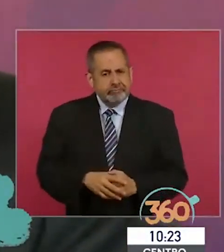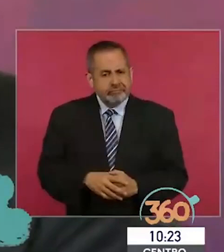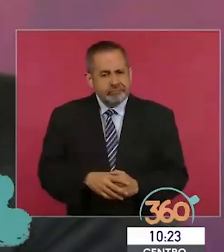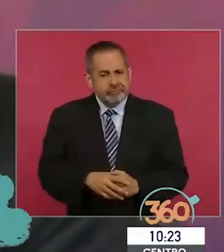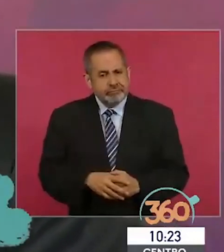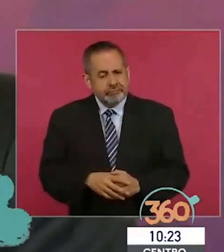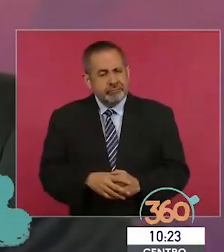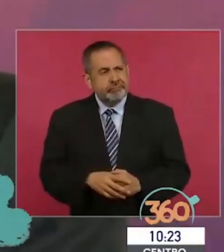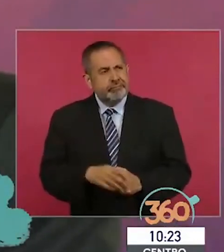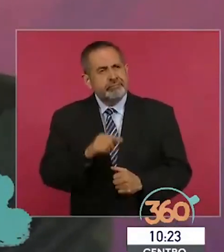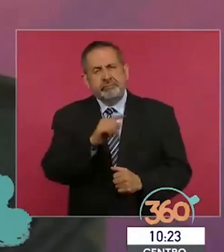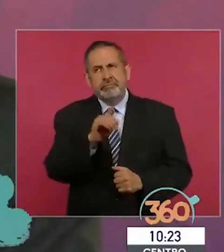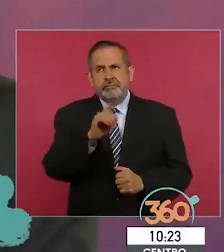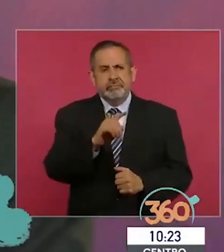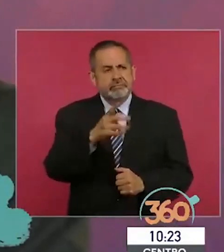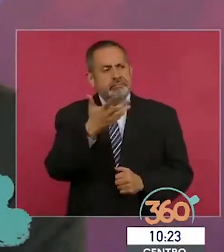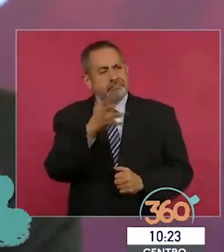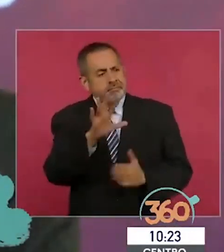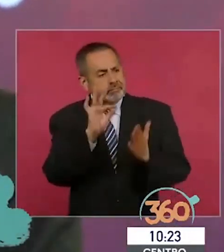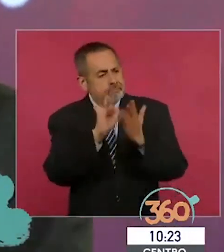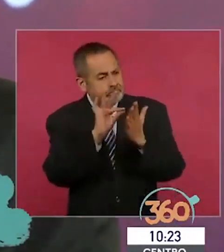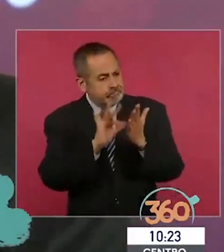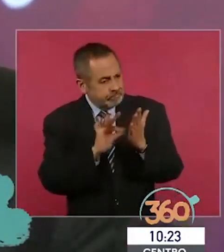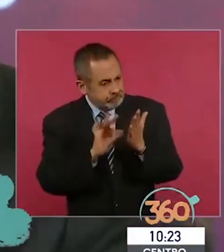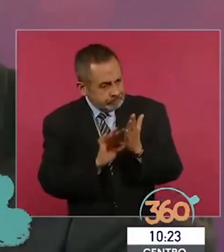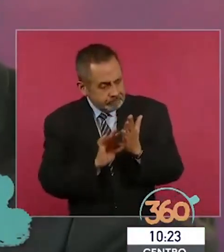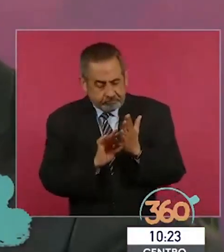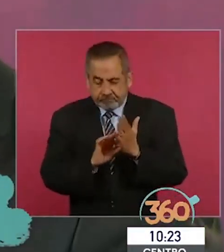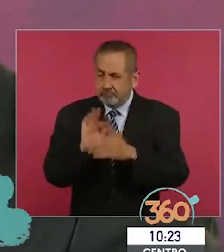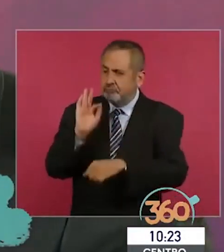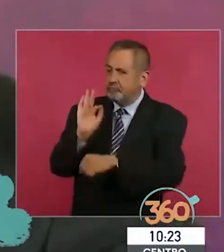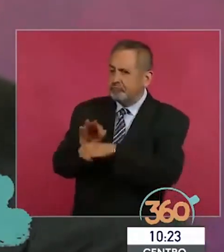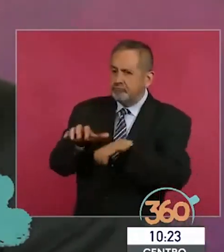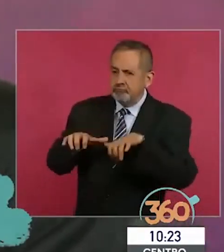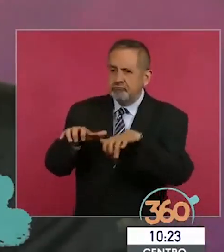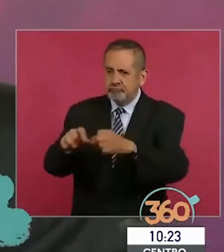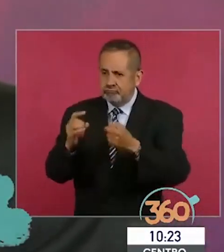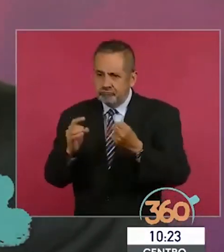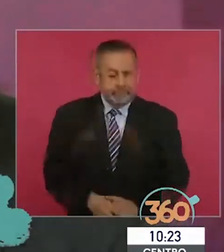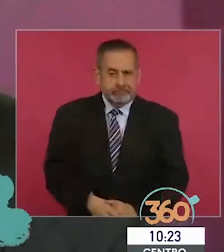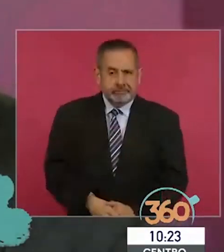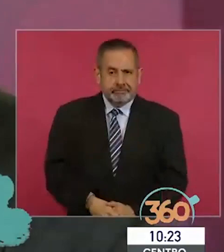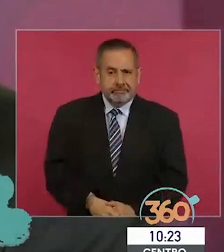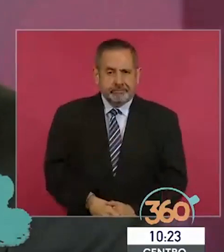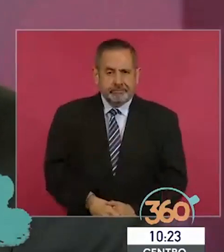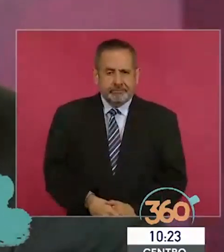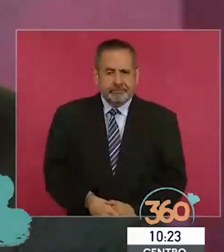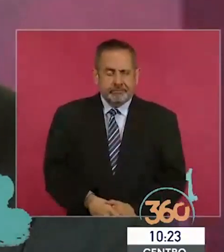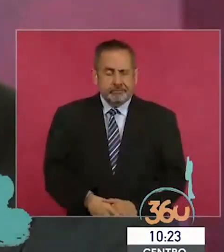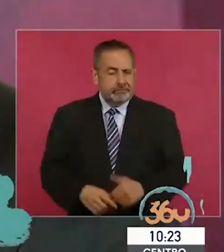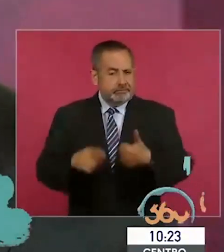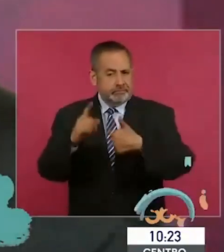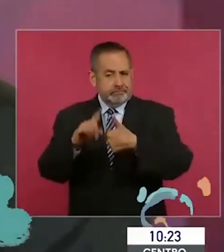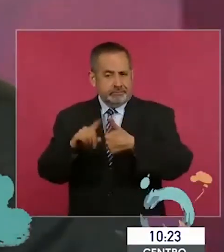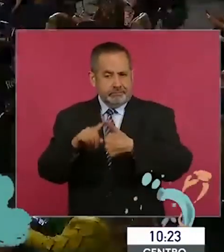10 acciones que hayan hecho En beneficio del pueblo en los últimos 36 años